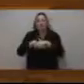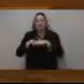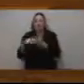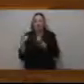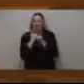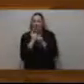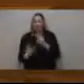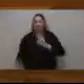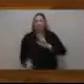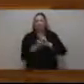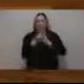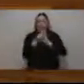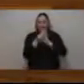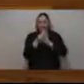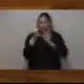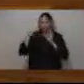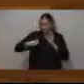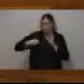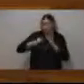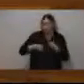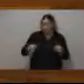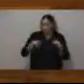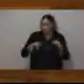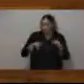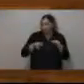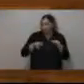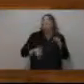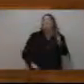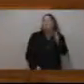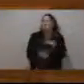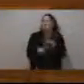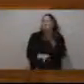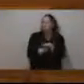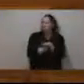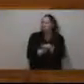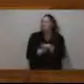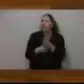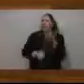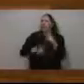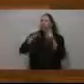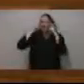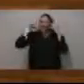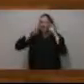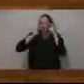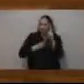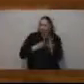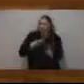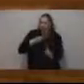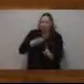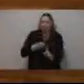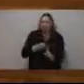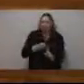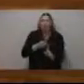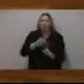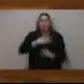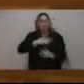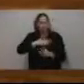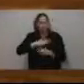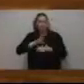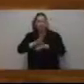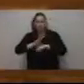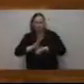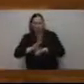intervención el señor Torre dice que íbamos a seguir empañados y poniendo todo nuestro esfuerzo y el esfuerzo de este consejero y de su